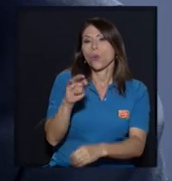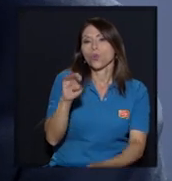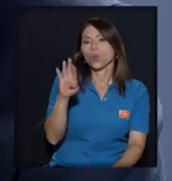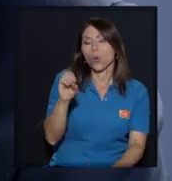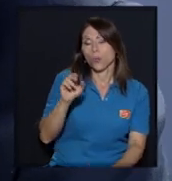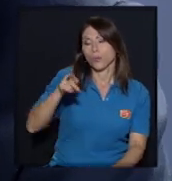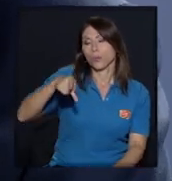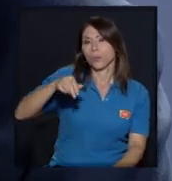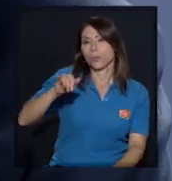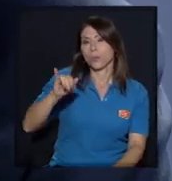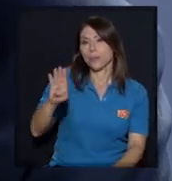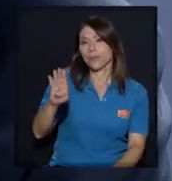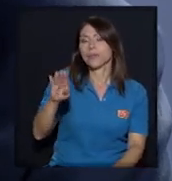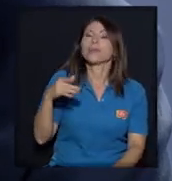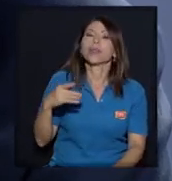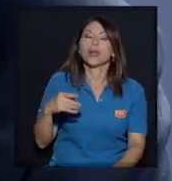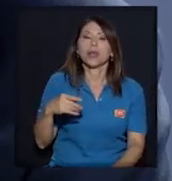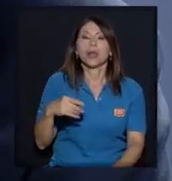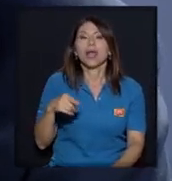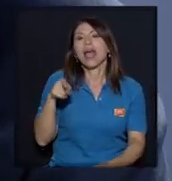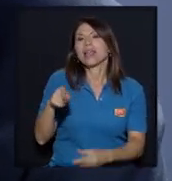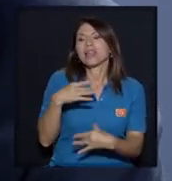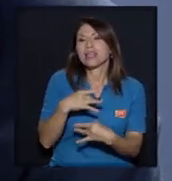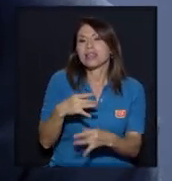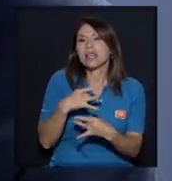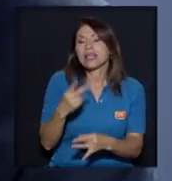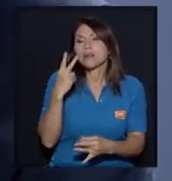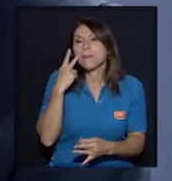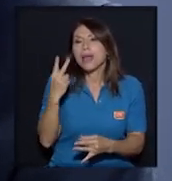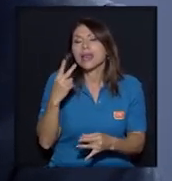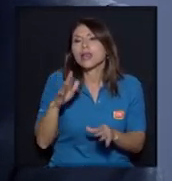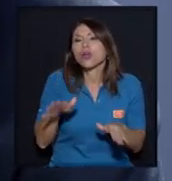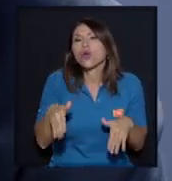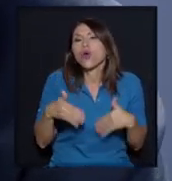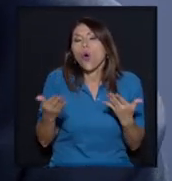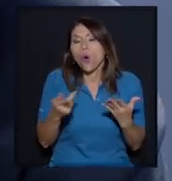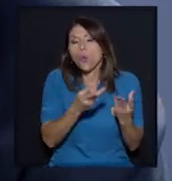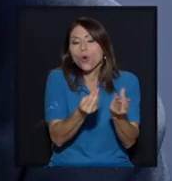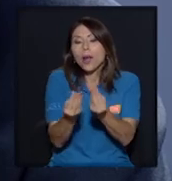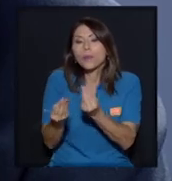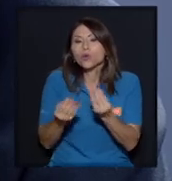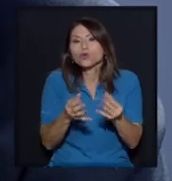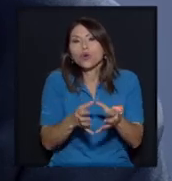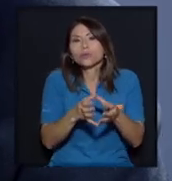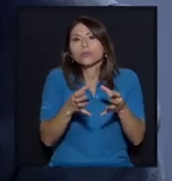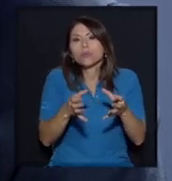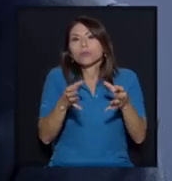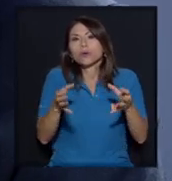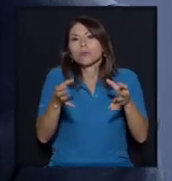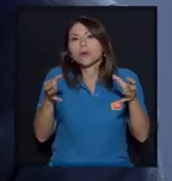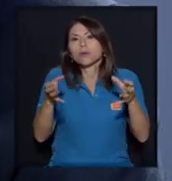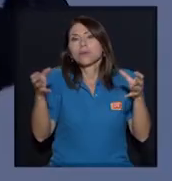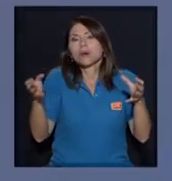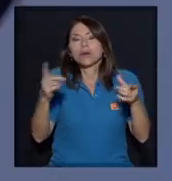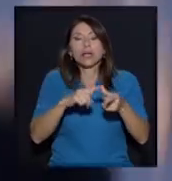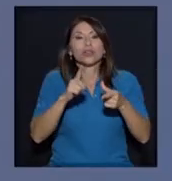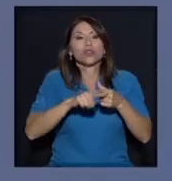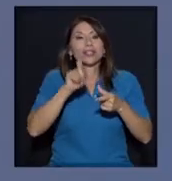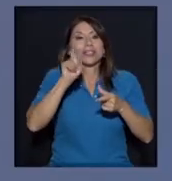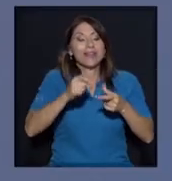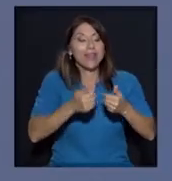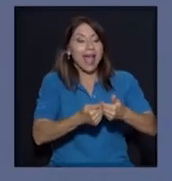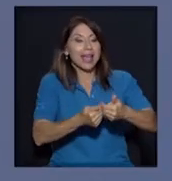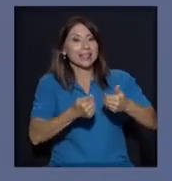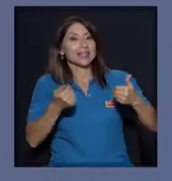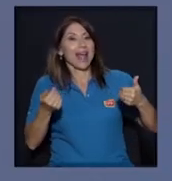Es de interés ver cómo crece el volumen de esa producción, es decir, hay que aislar el efecto de los precios,